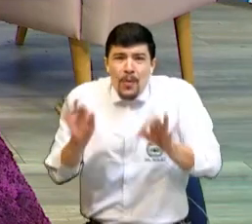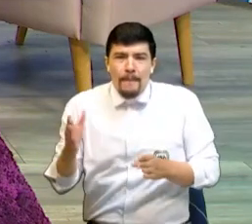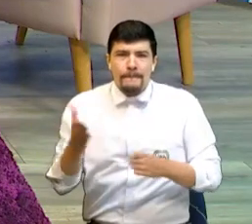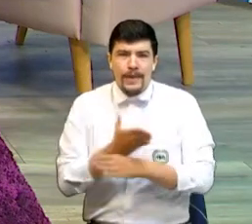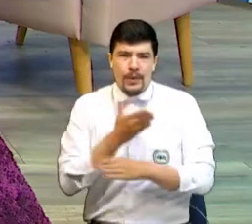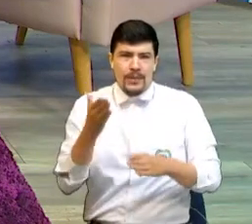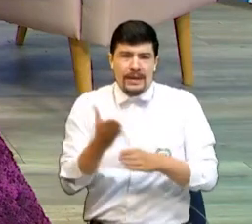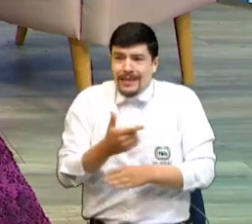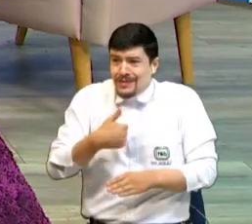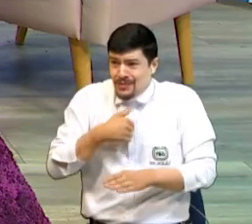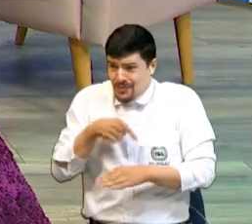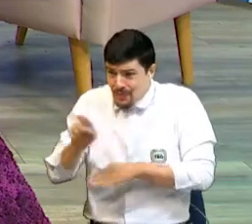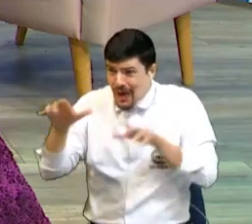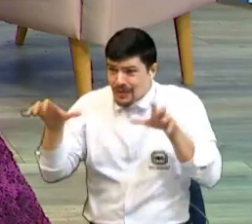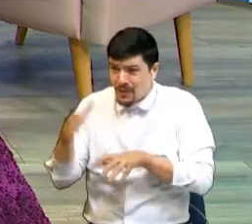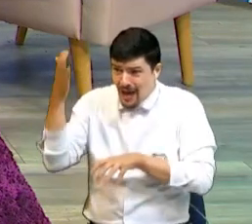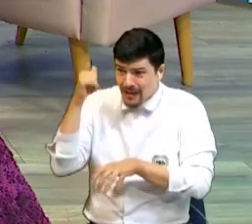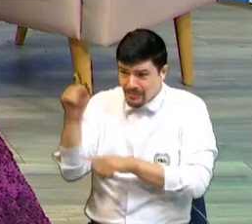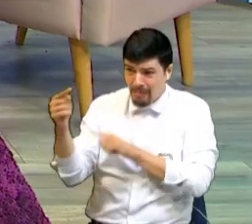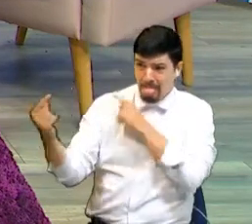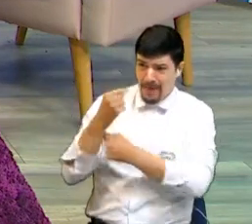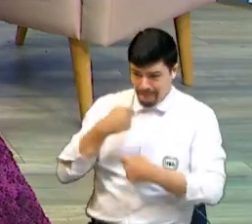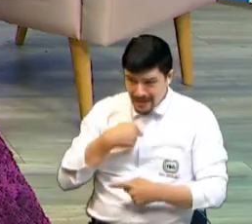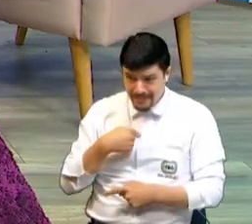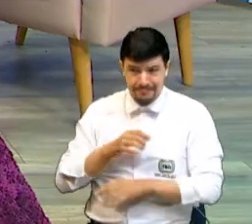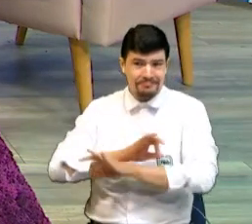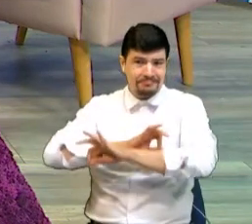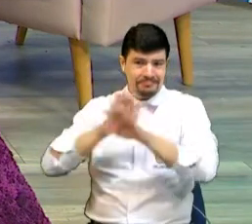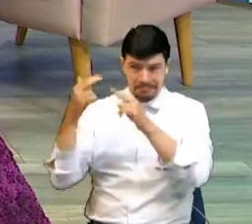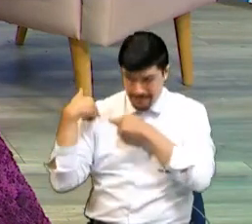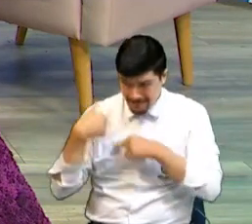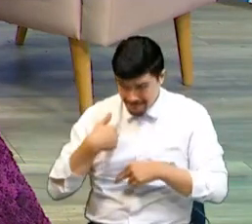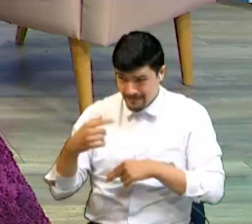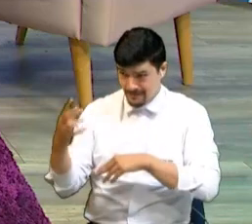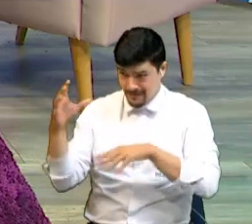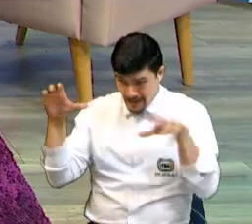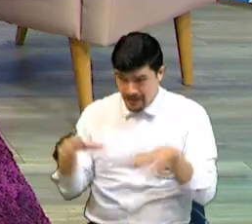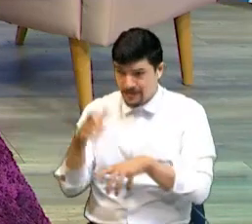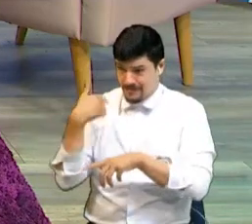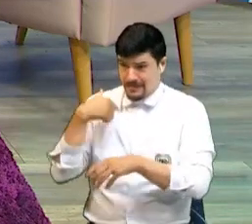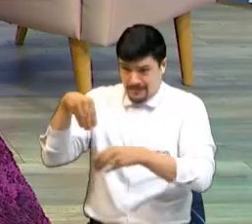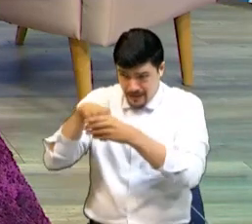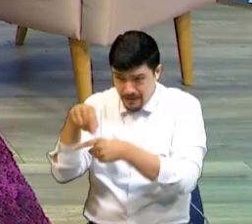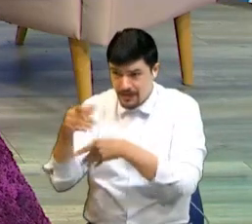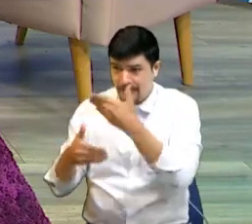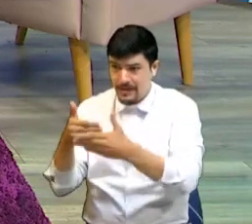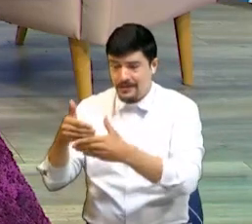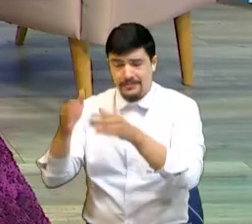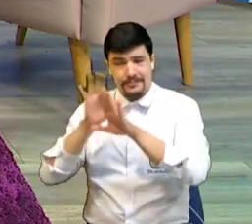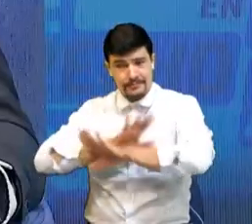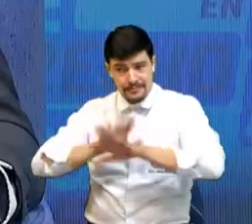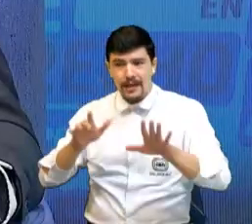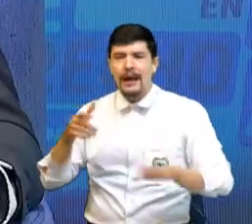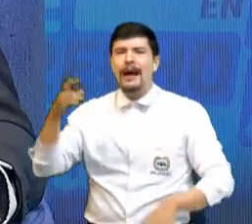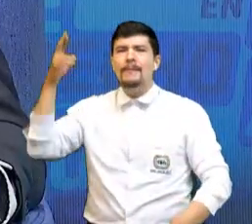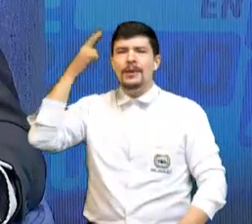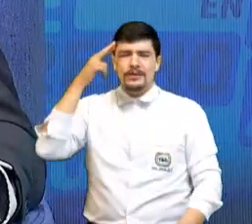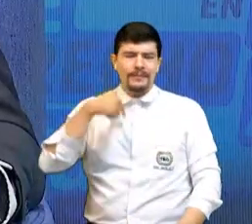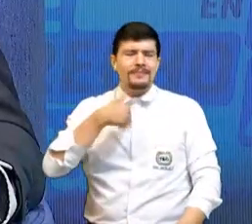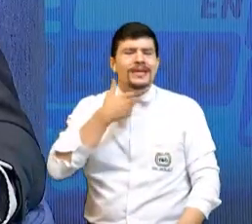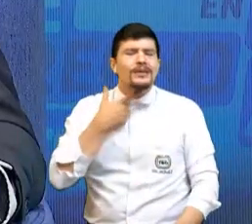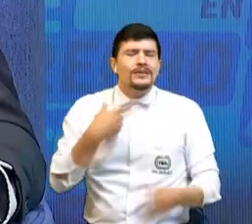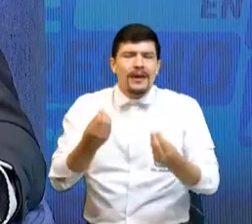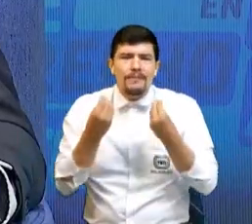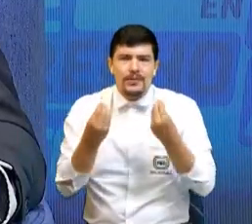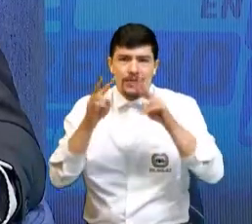ningún de esos elementos que le estaban indicando yo metido en ese proceso. Don Hermes. Es lamentable, me gusta el tema, les advierto que